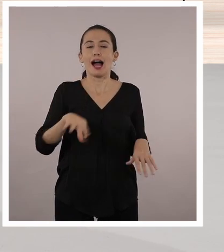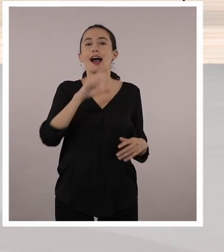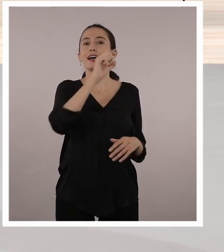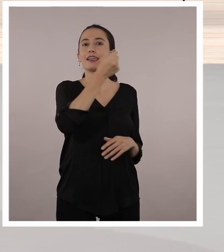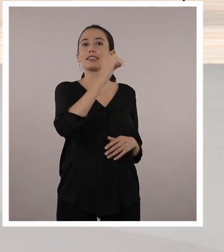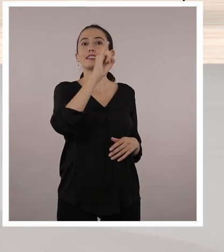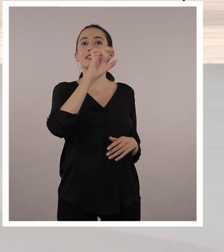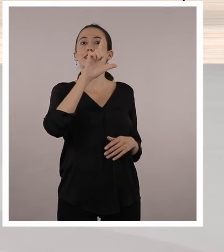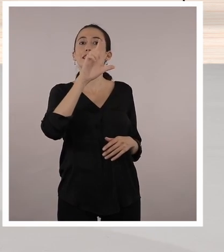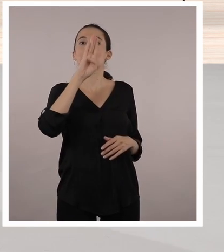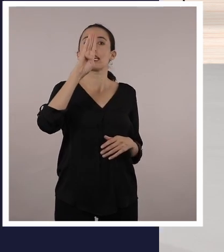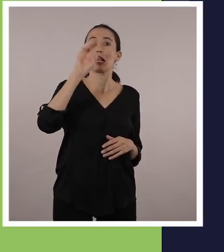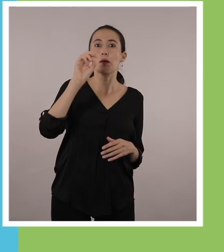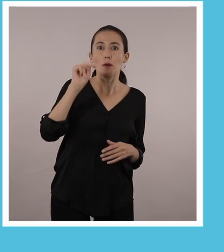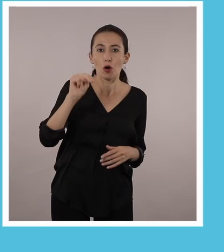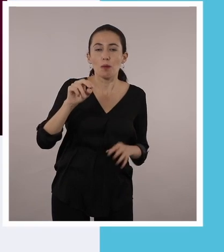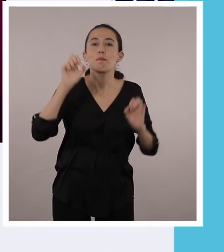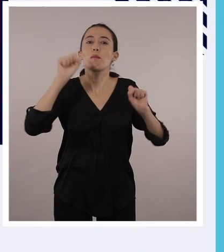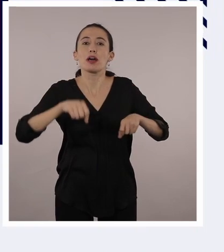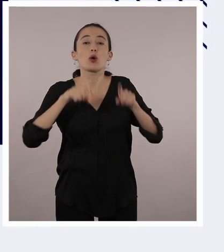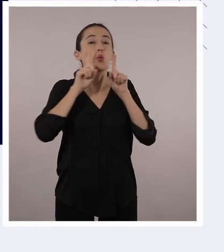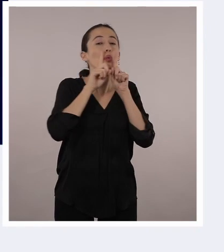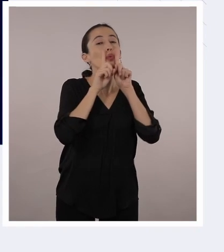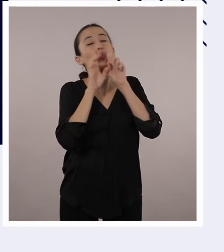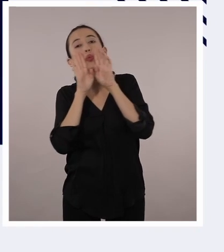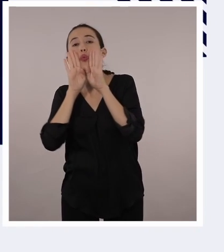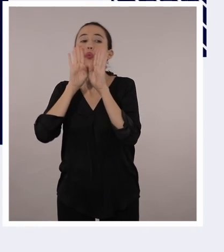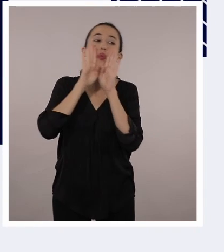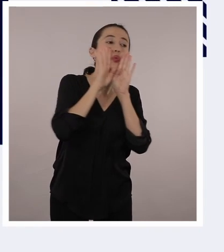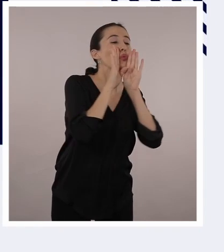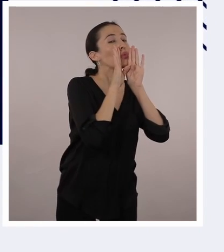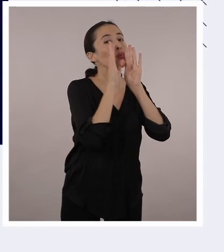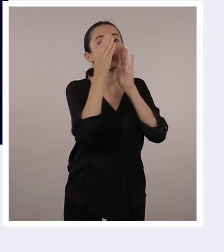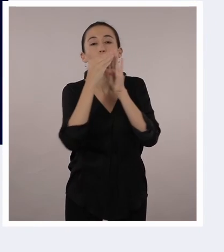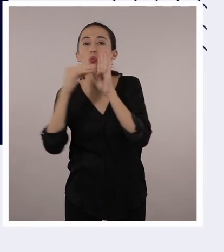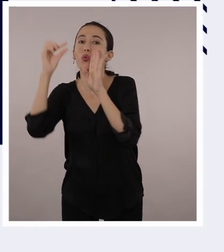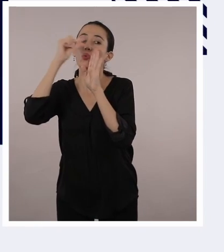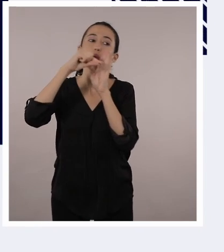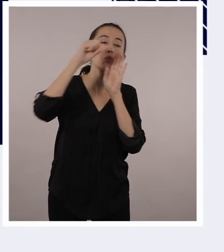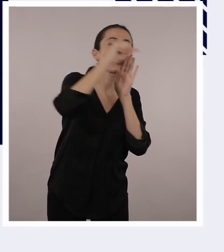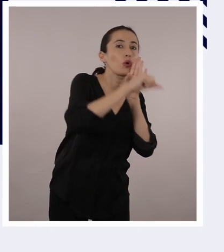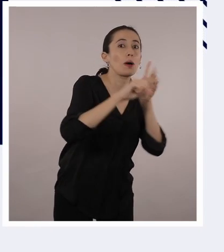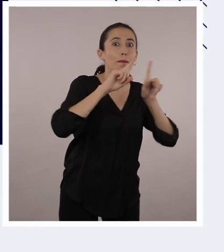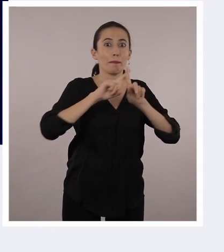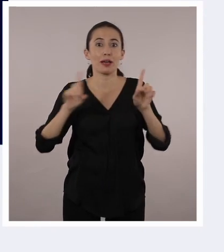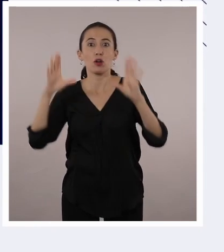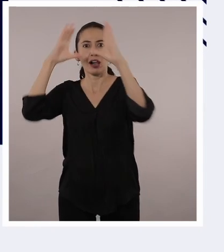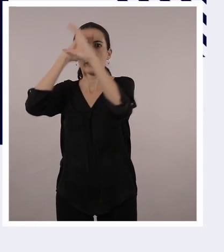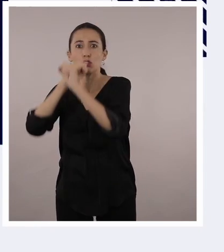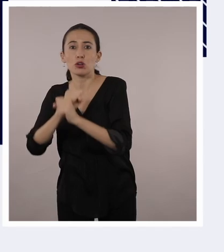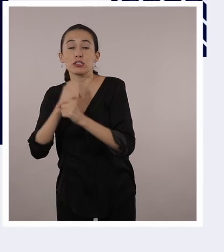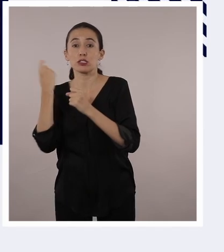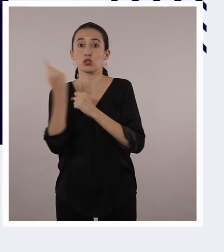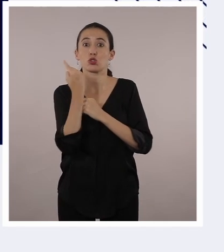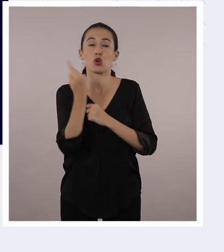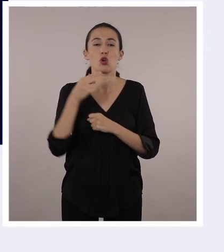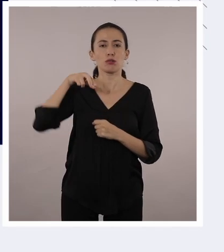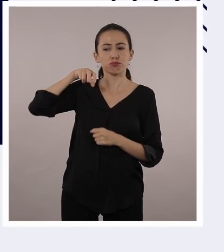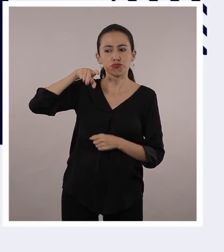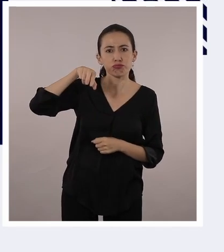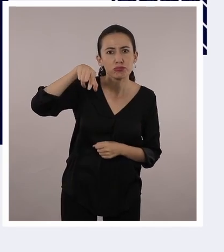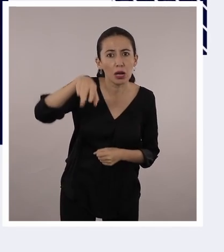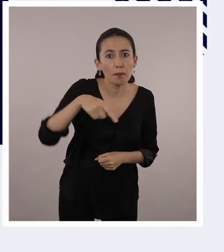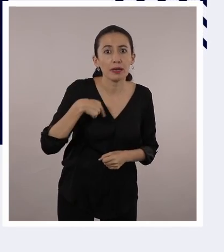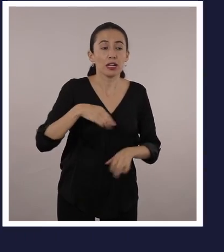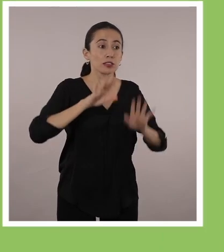silbón? Silbón viene de silbar. Ah. Y este es un personaje que deambula terroríficamente por la noche,